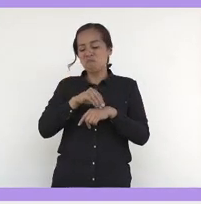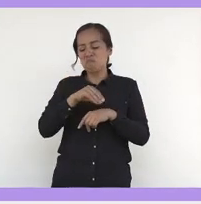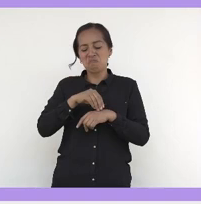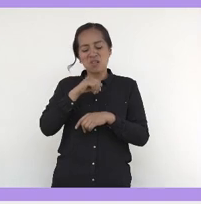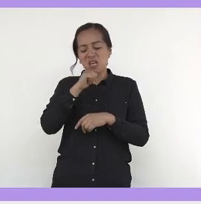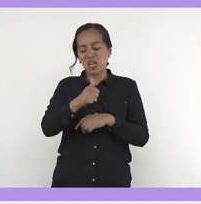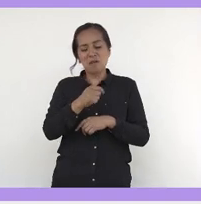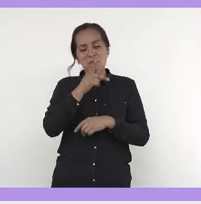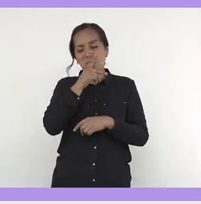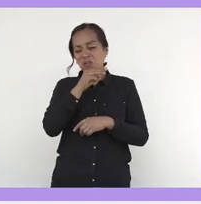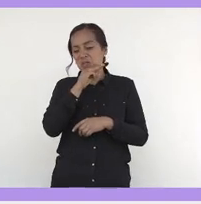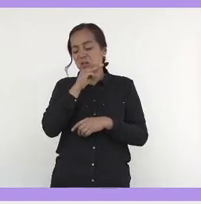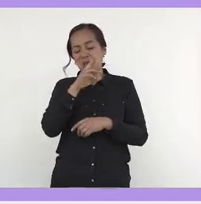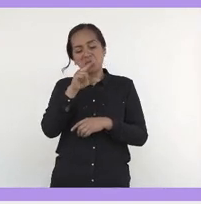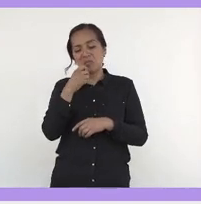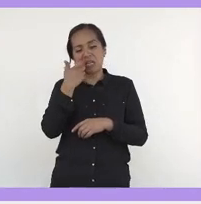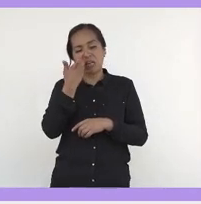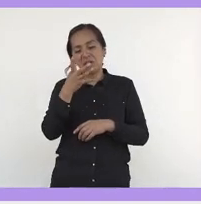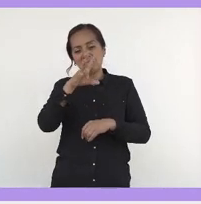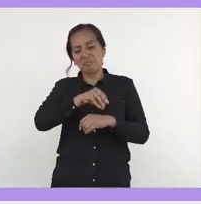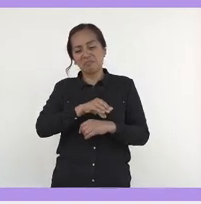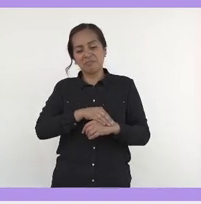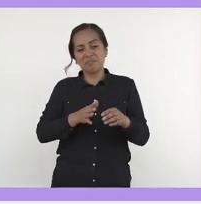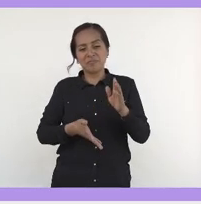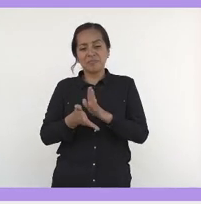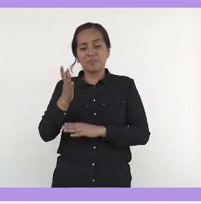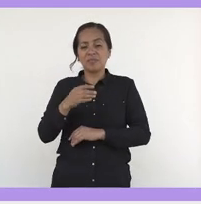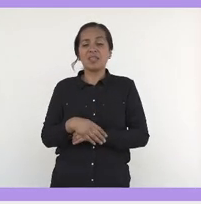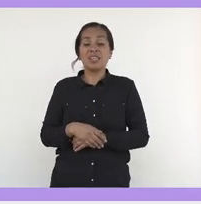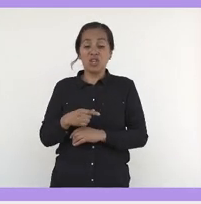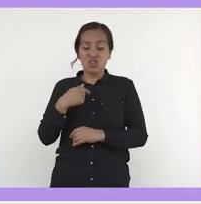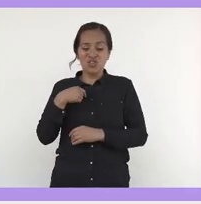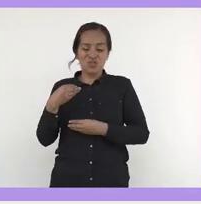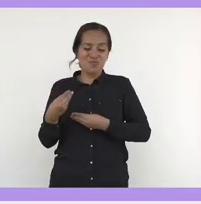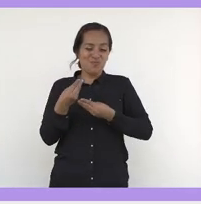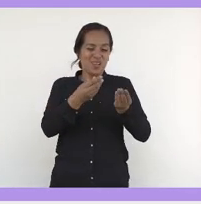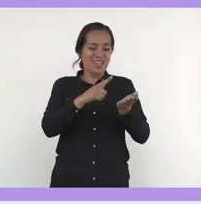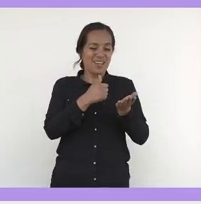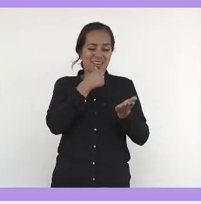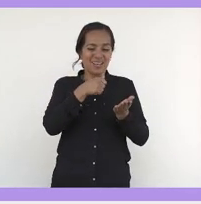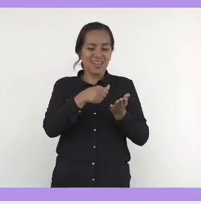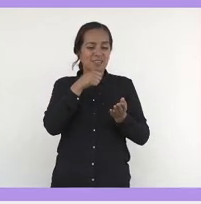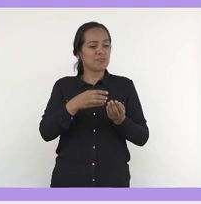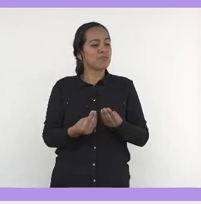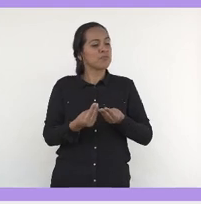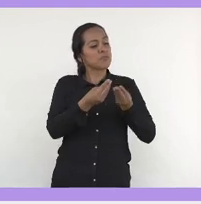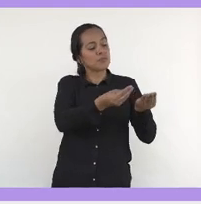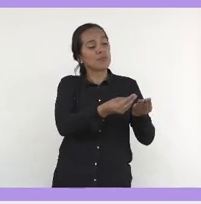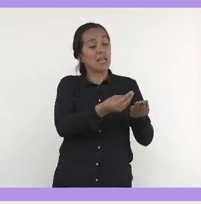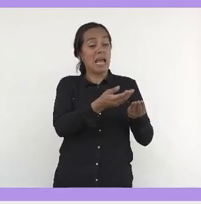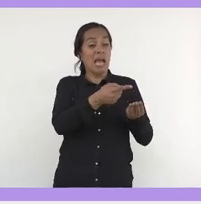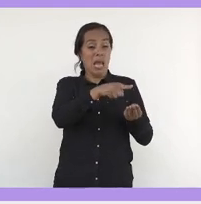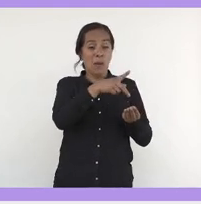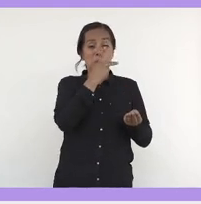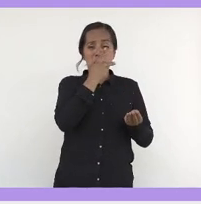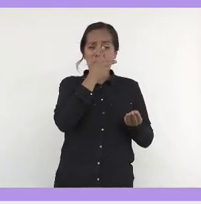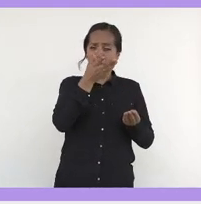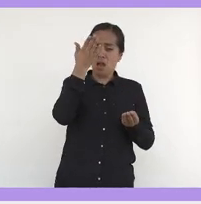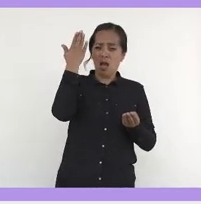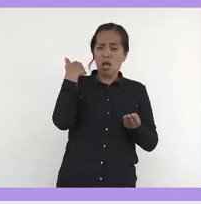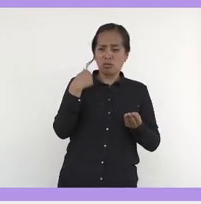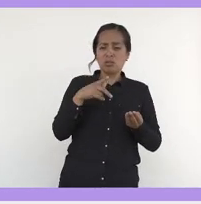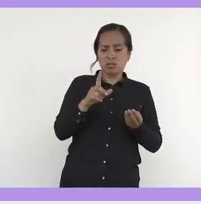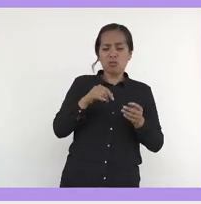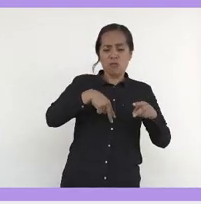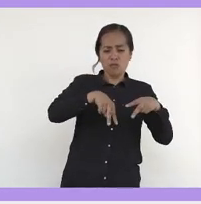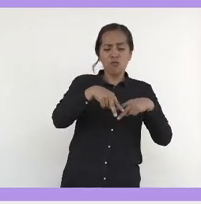la carta No pierdo nada recuerdo que cuando le di la carta a mi papá mi papá había sido futbolista le doy la carta a